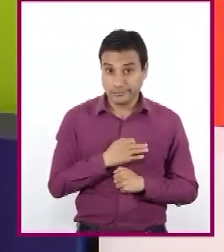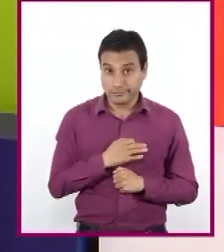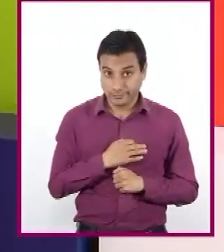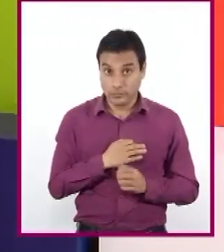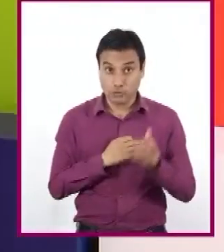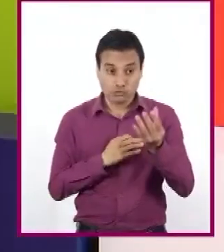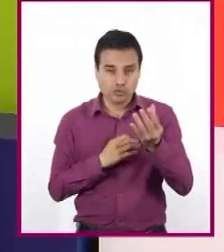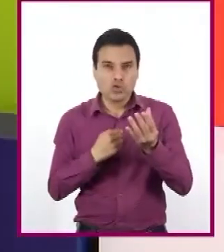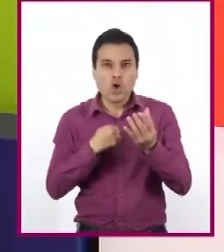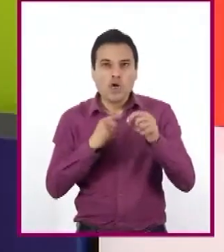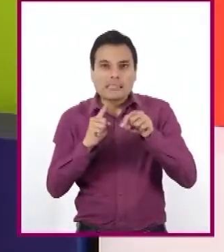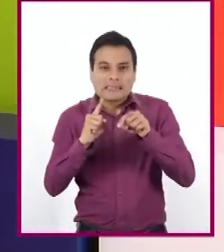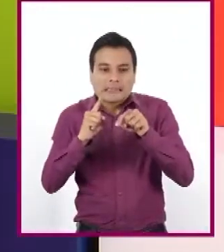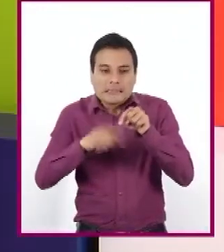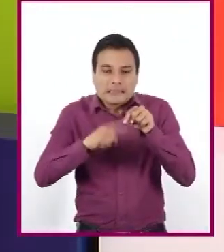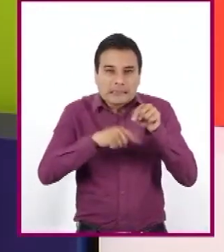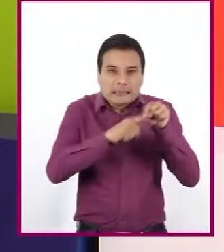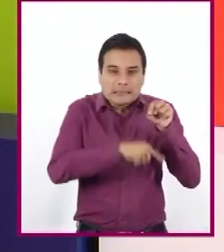vamos a quitar